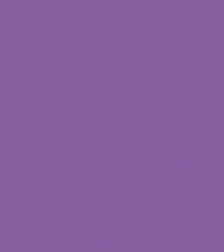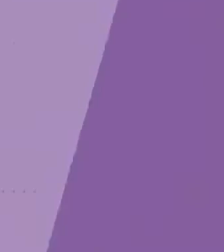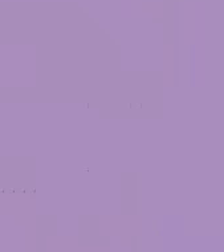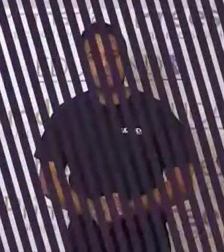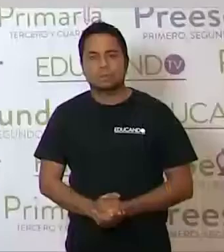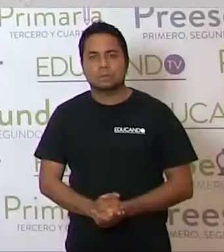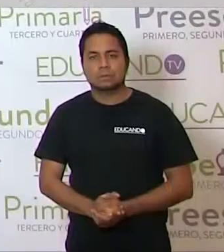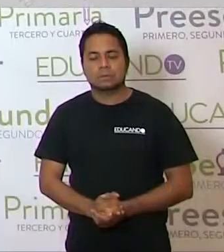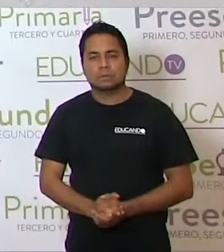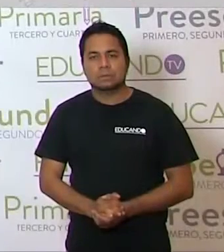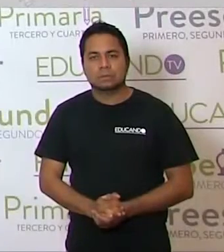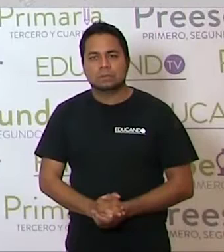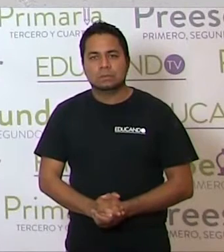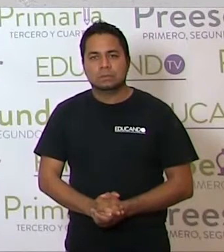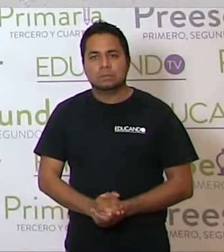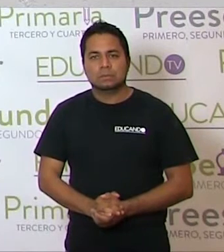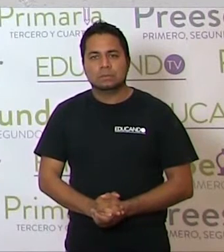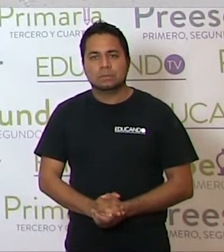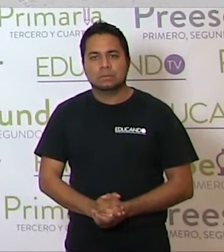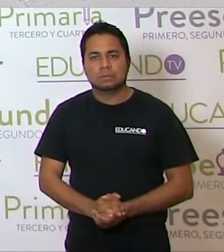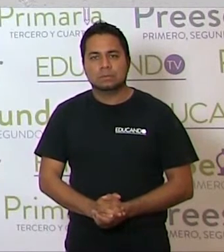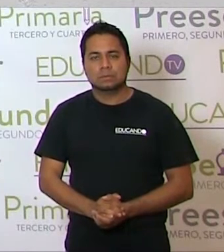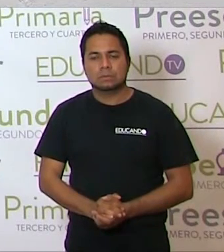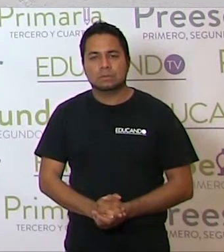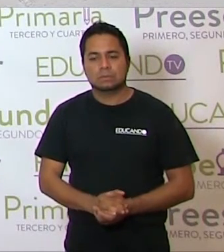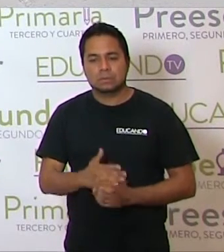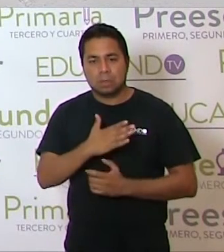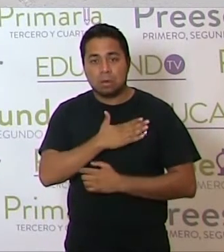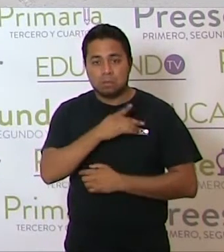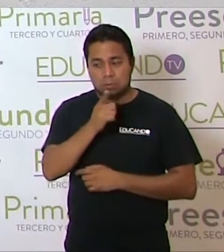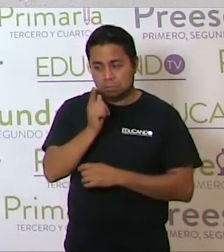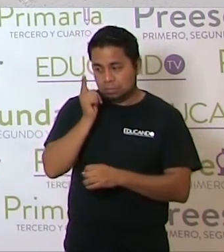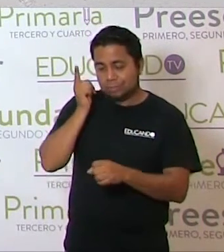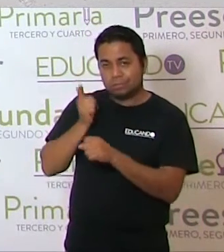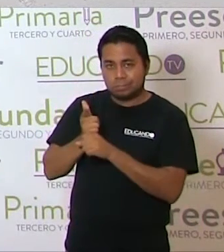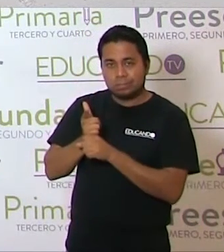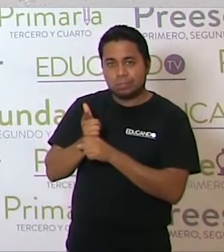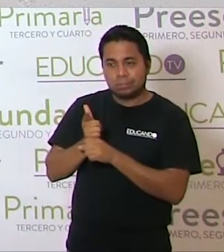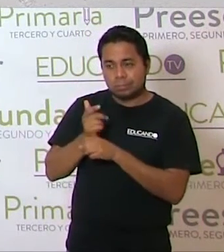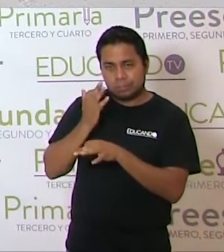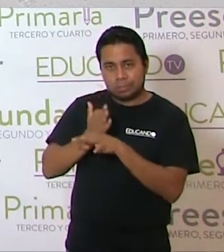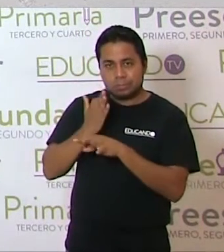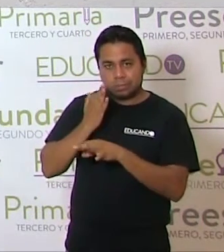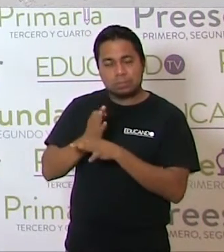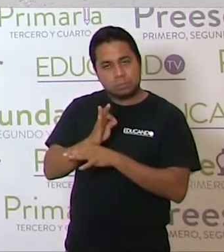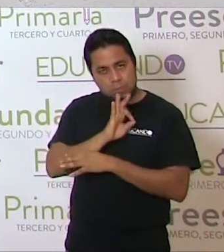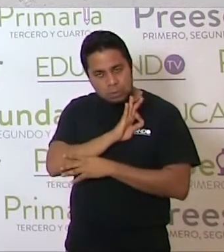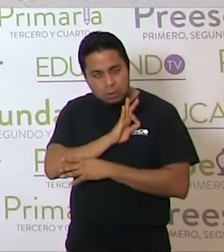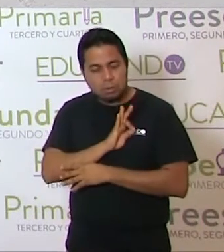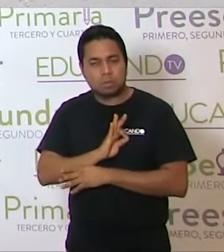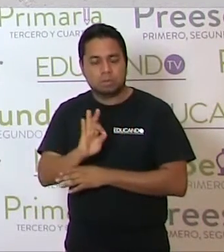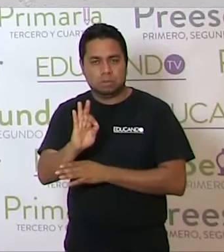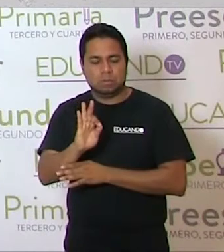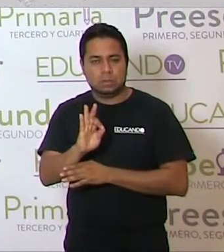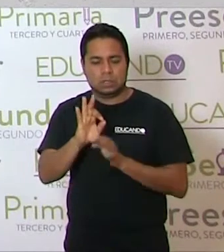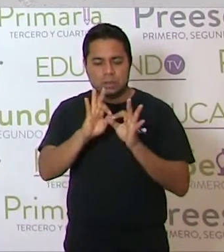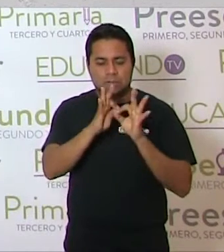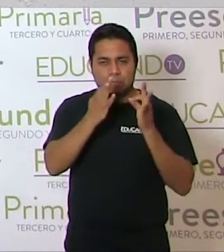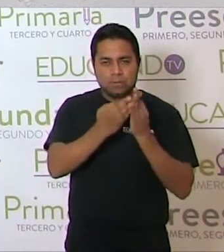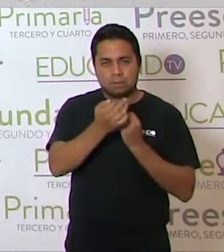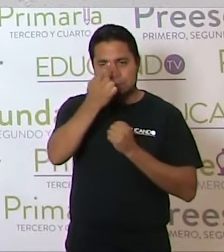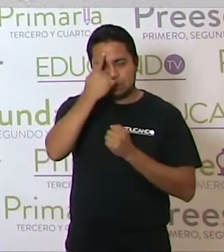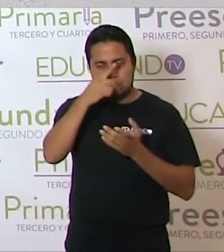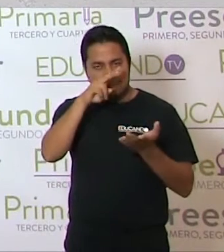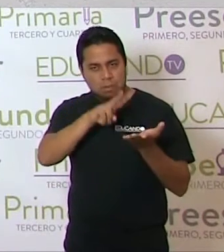y bueno ustedes se pueden dar cuenta es formas de validar